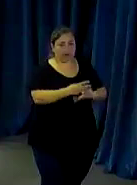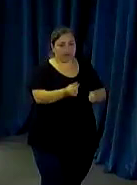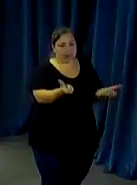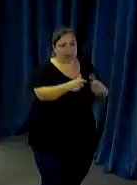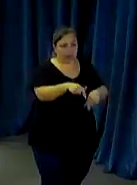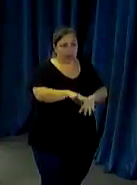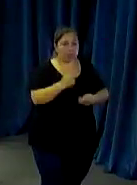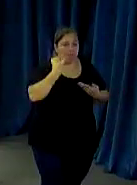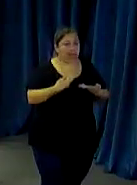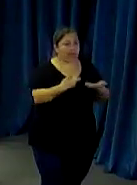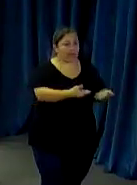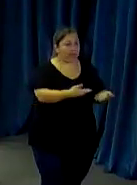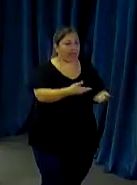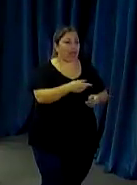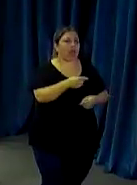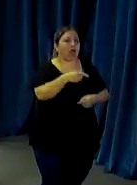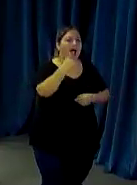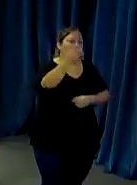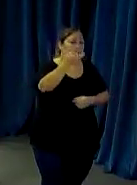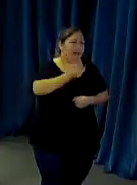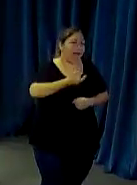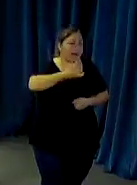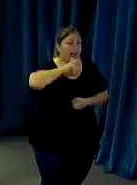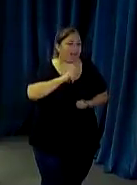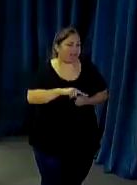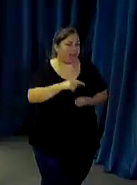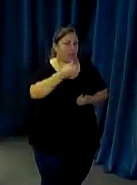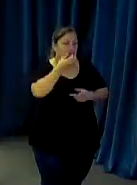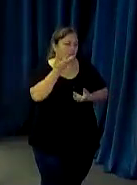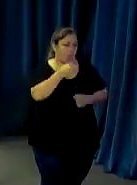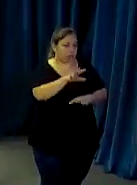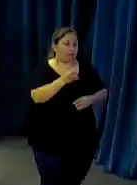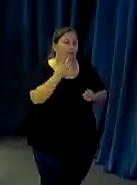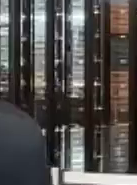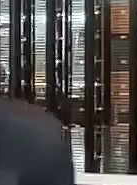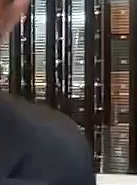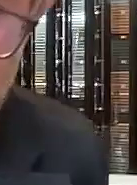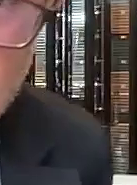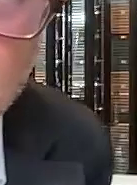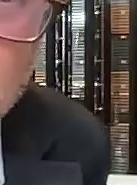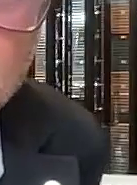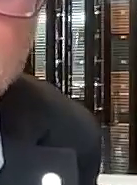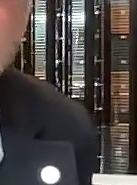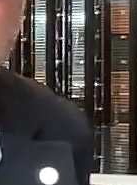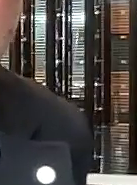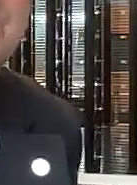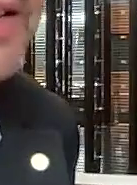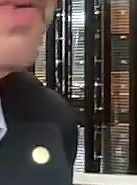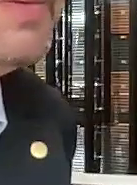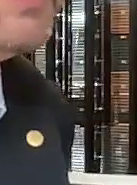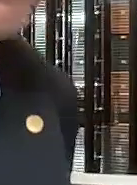Los invitamos ahora a un coffee break para encontrarnos a las 11:15 y seguir con